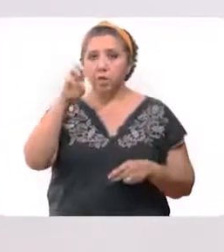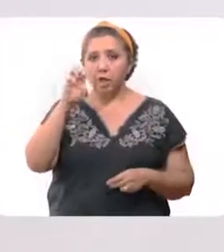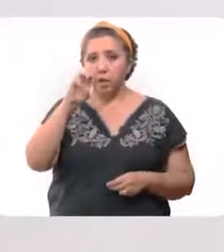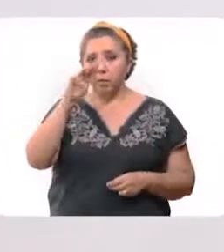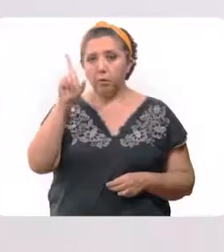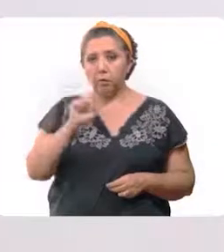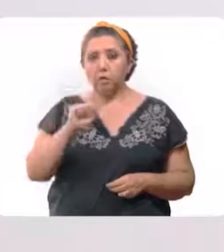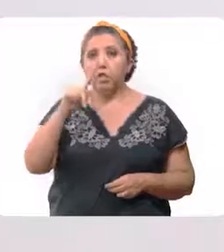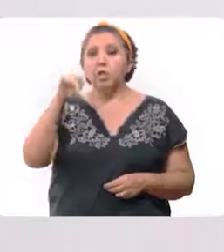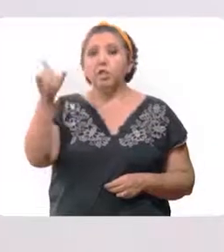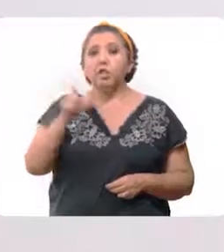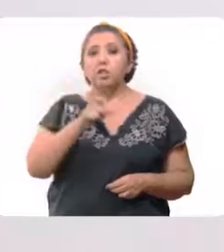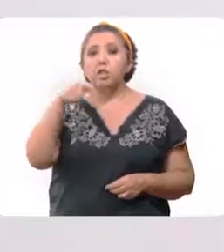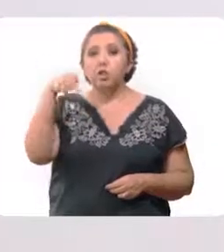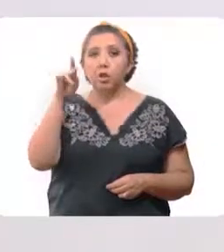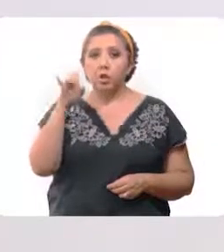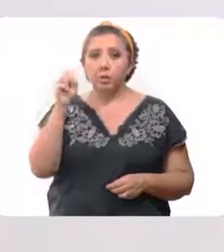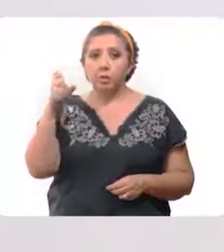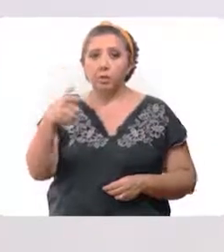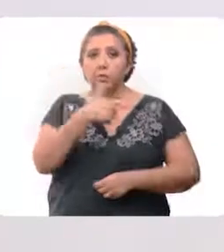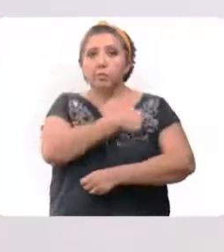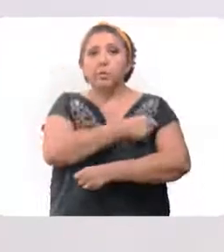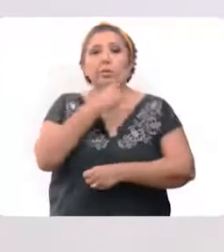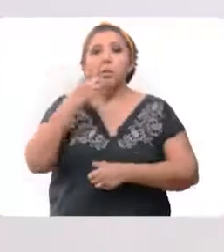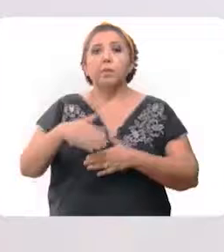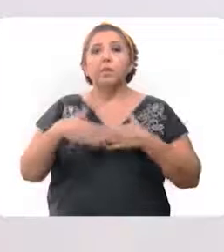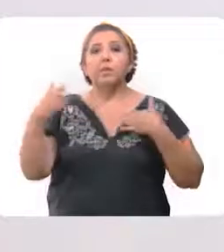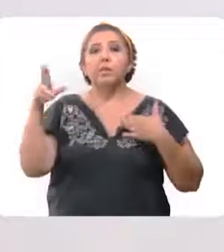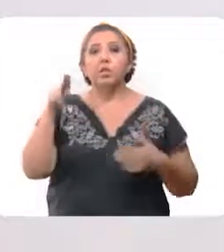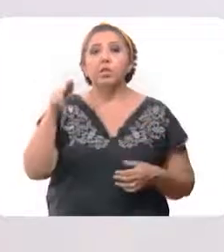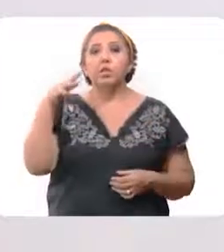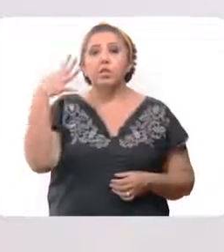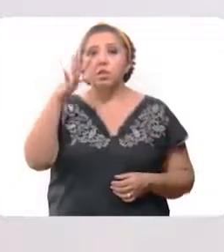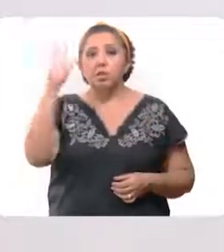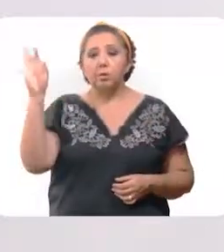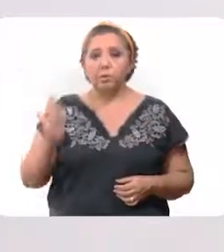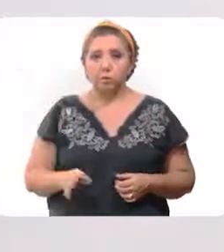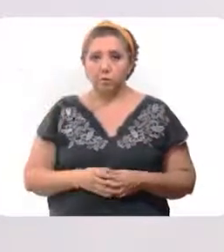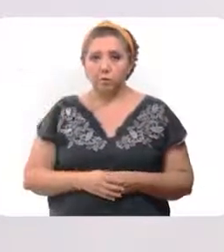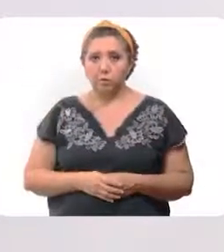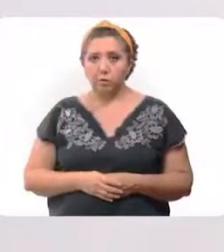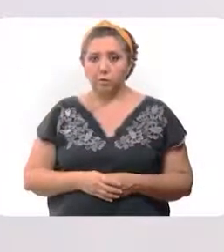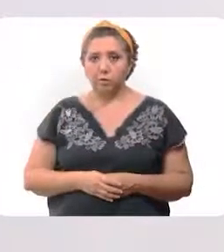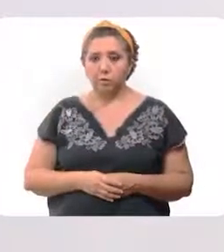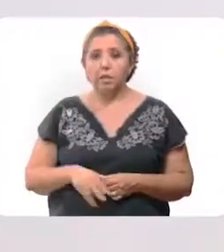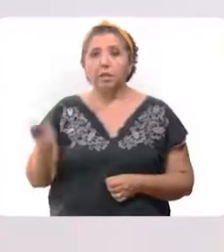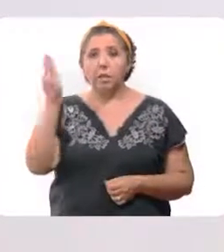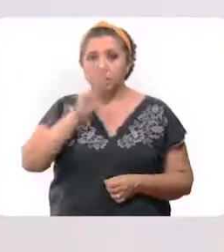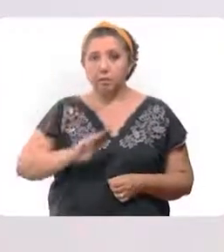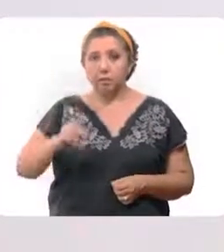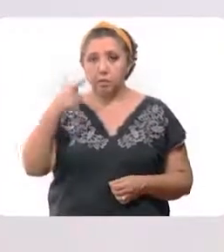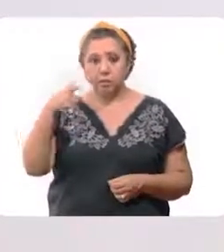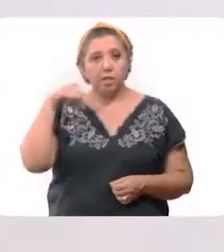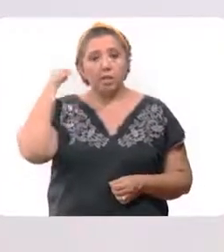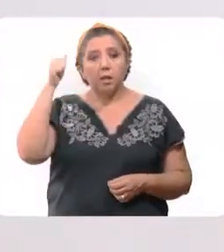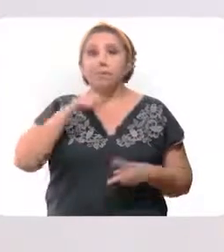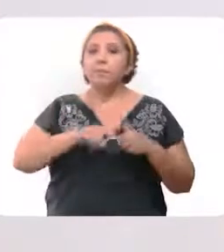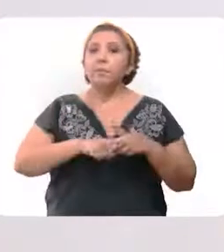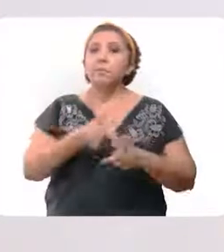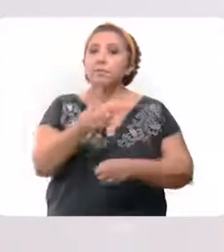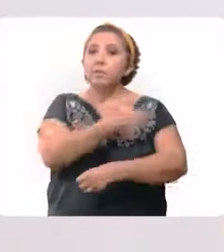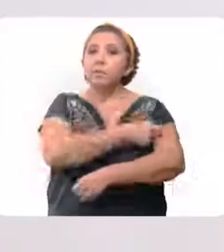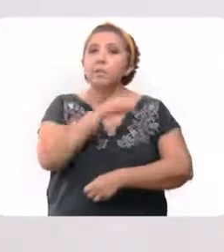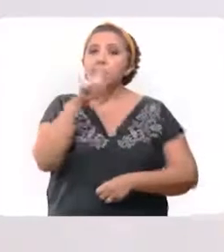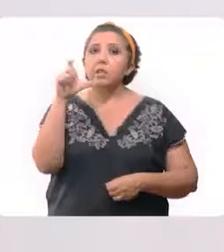Temozón y Tixcocó. Esta aplicación lleva un avance del 85%. El miércoles 7 de abril se comenzaron a